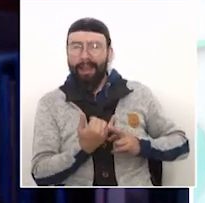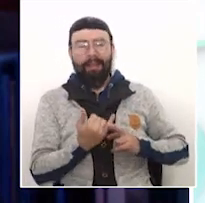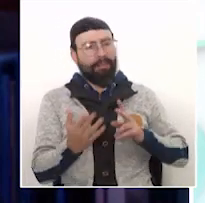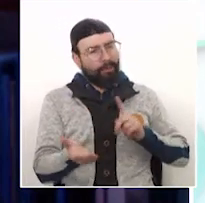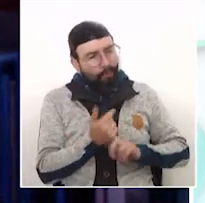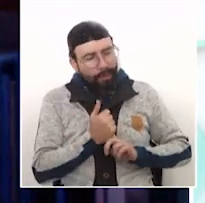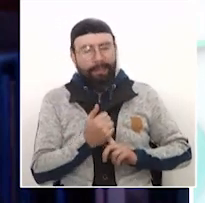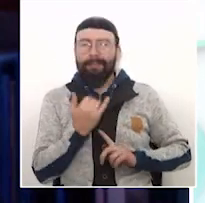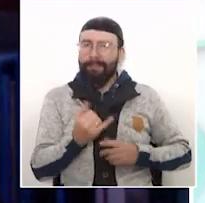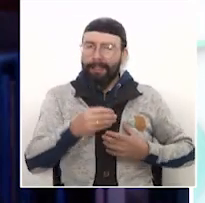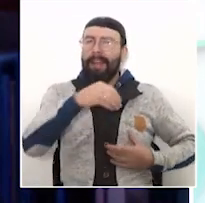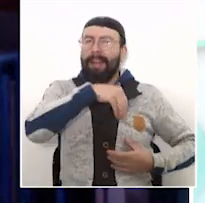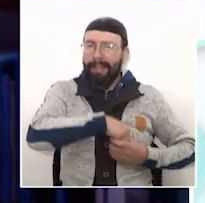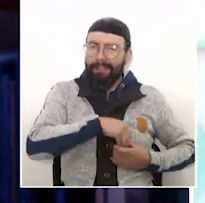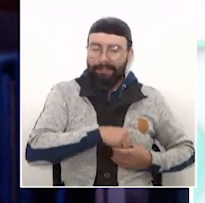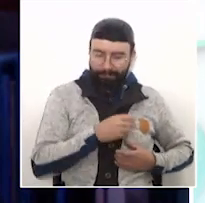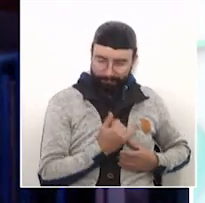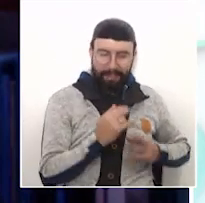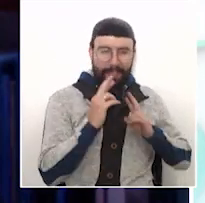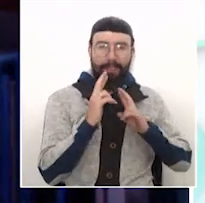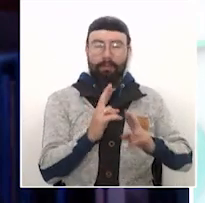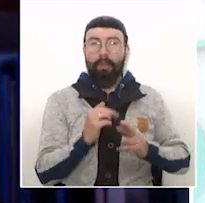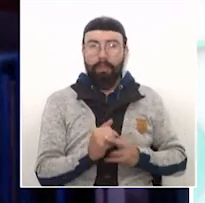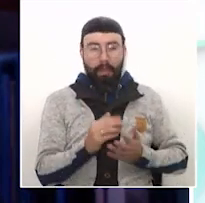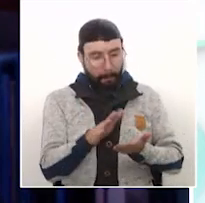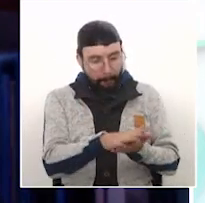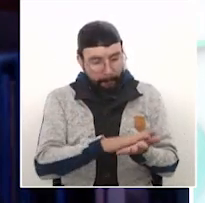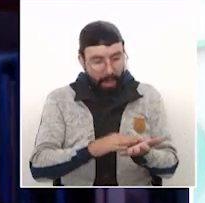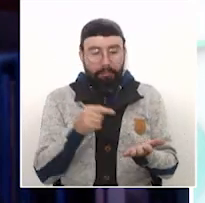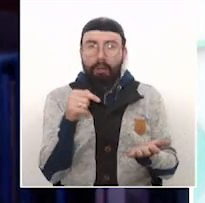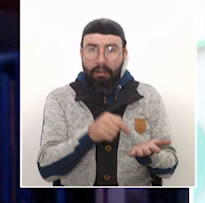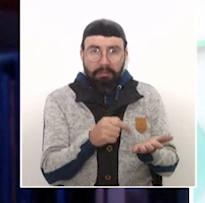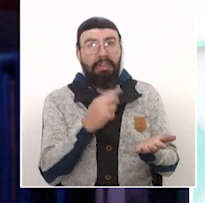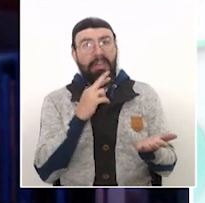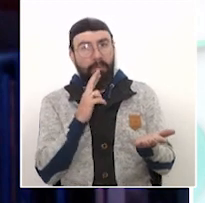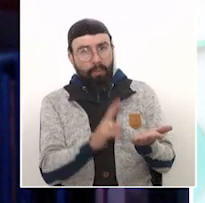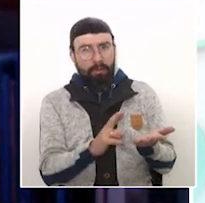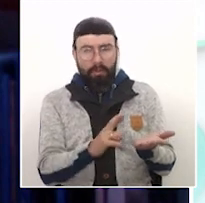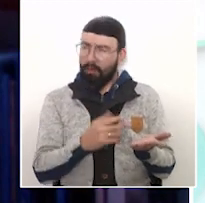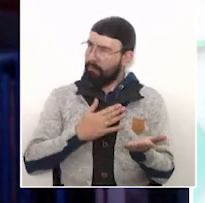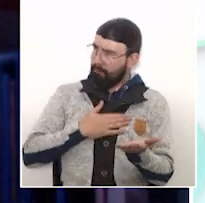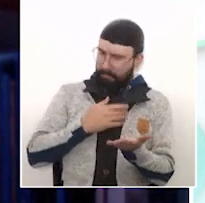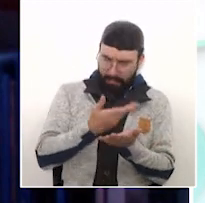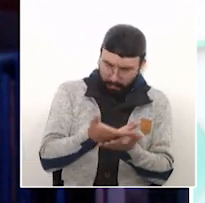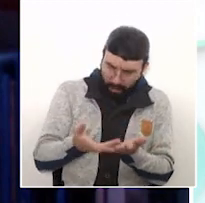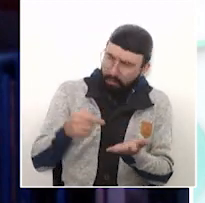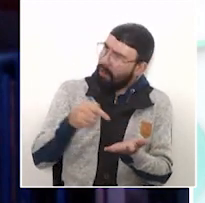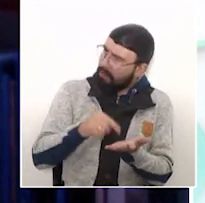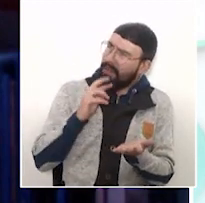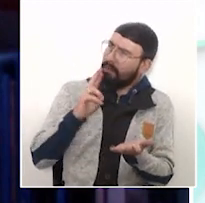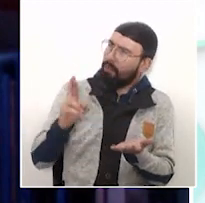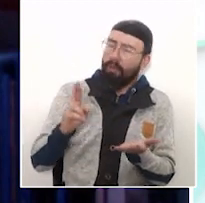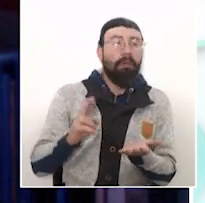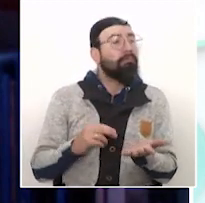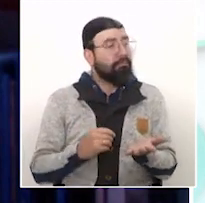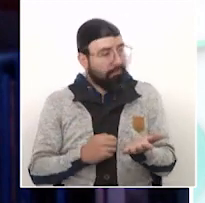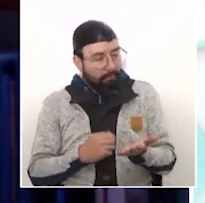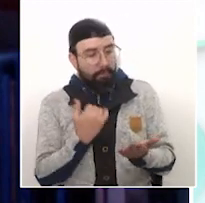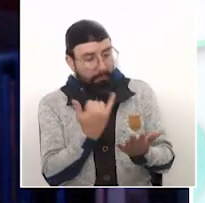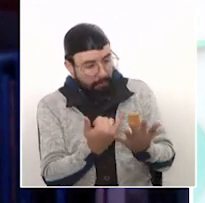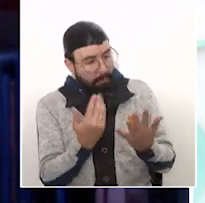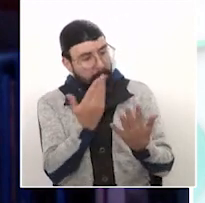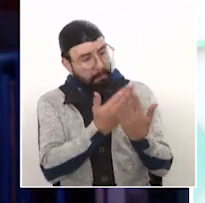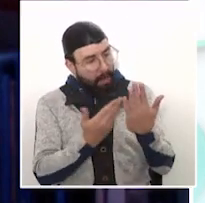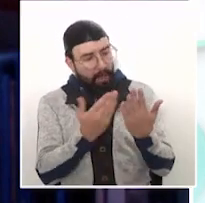a aquietarte, están adentro y en tu mano. Le dijo: ¿En mi mano? Claro, tu mano es un espejo de tu vida. Ponla